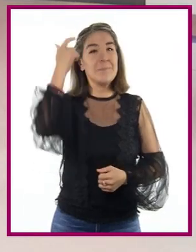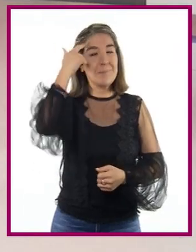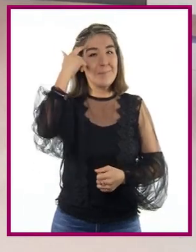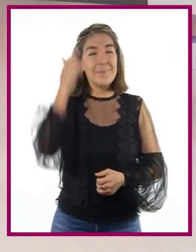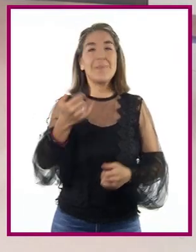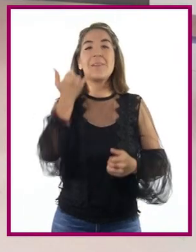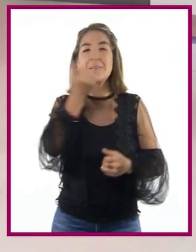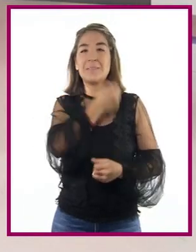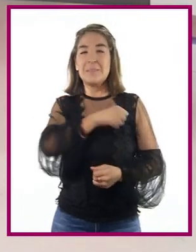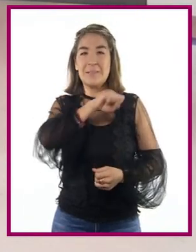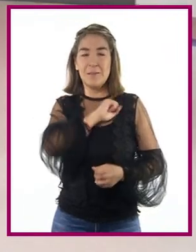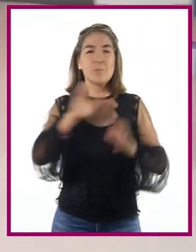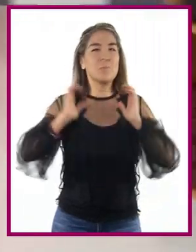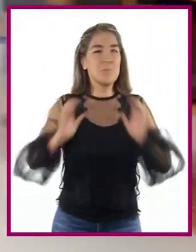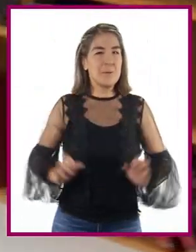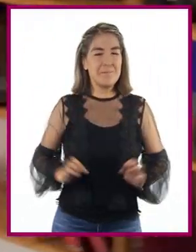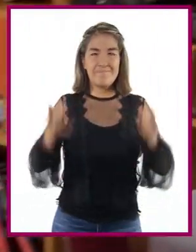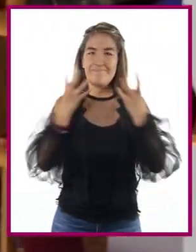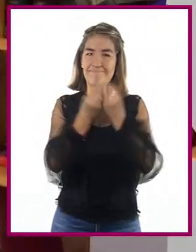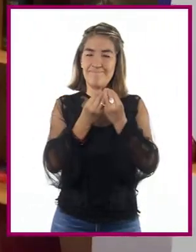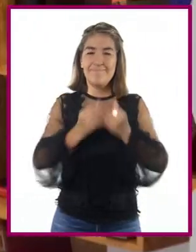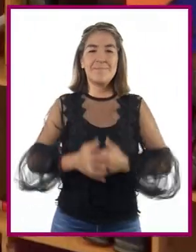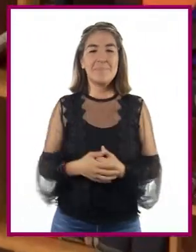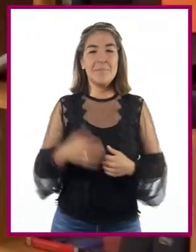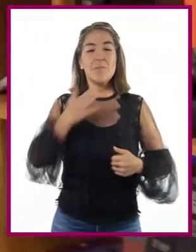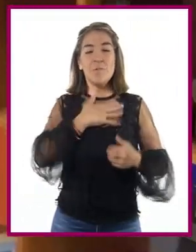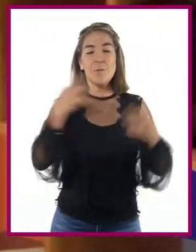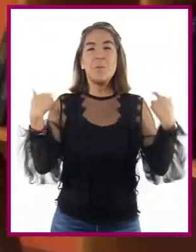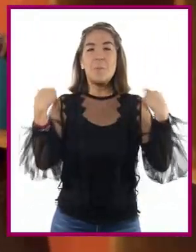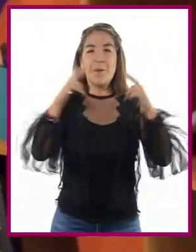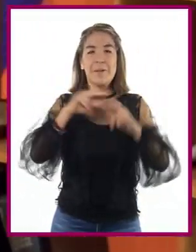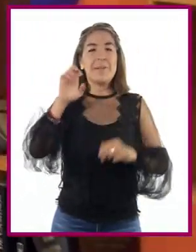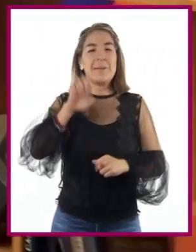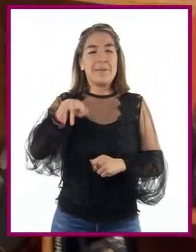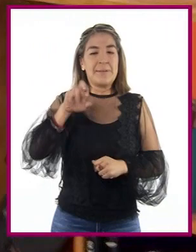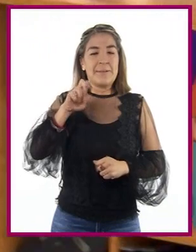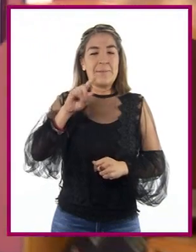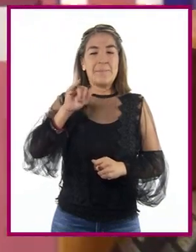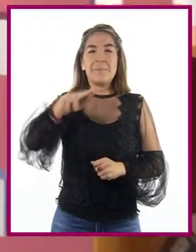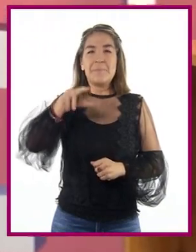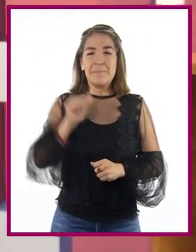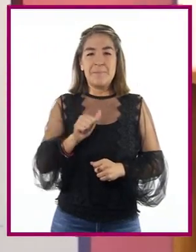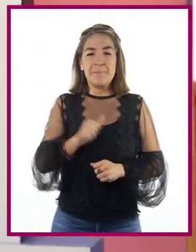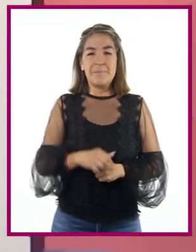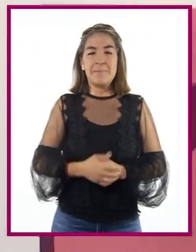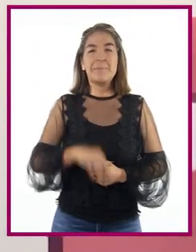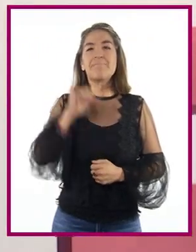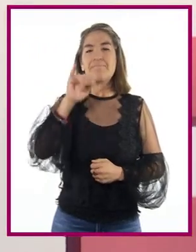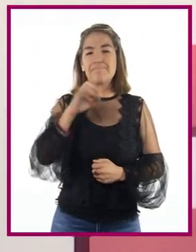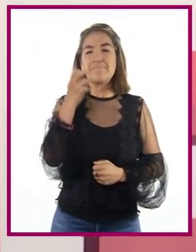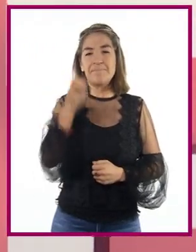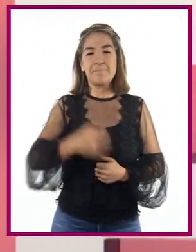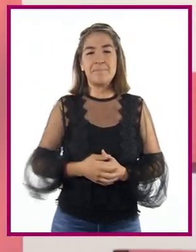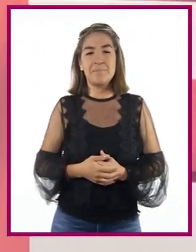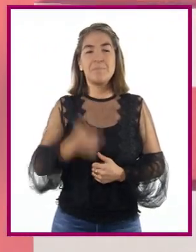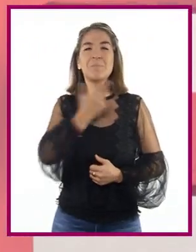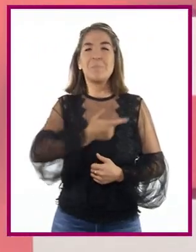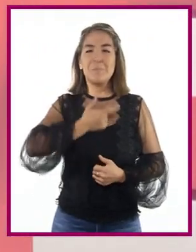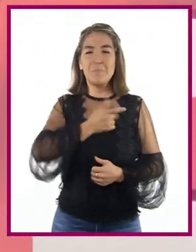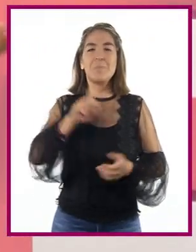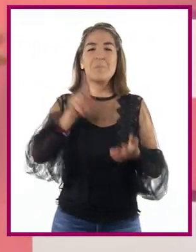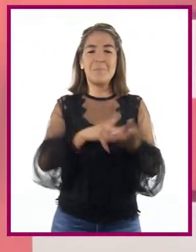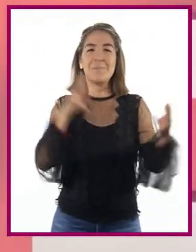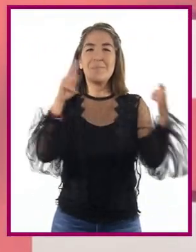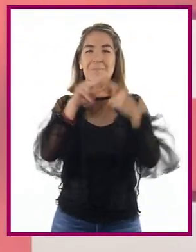sana, en cuerpo sano. Soy la profesora Enedina Mónica Velázquez Mendoza y efectivamente es un